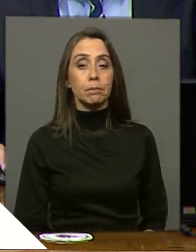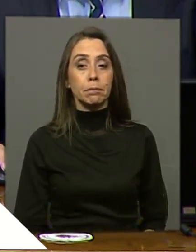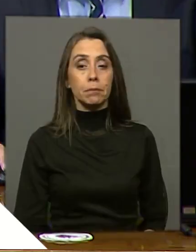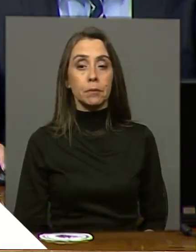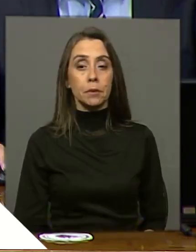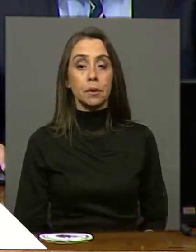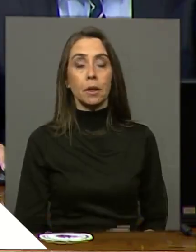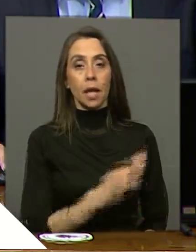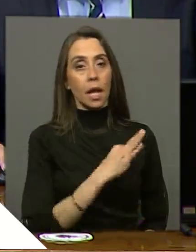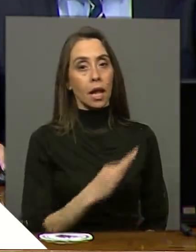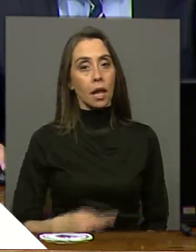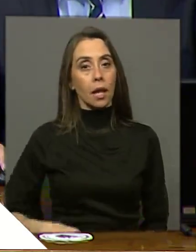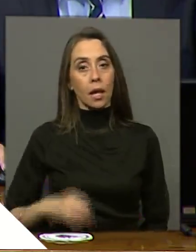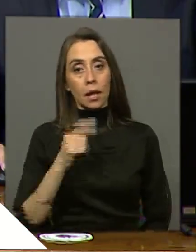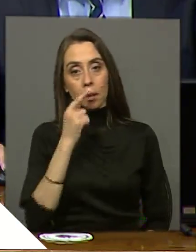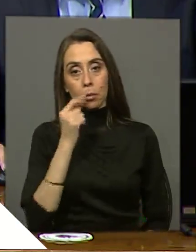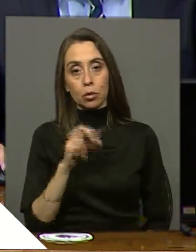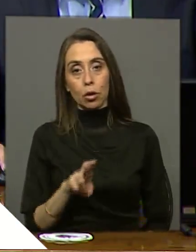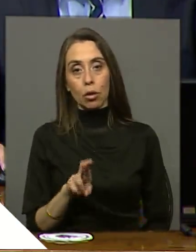Diputado, señor Robles.